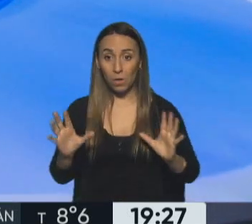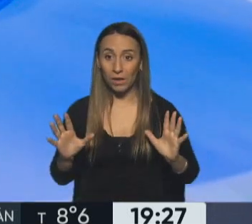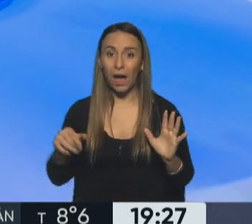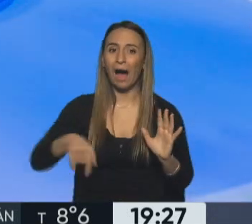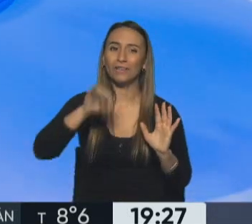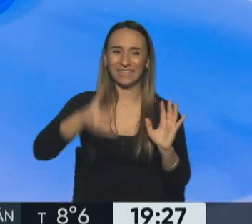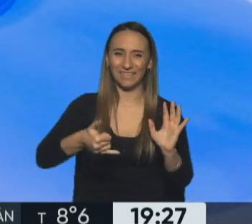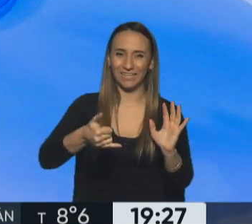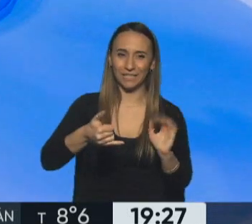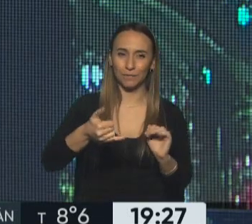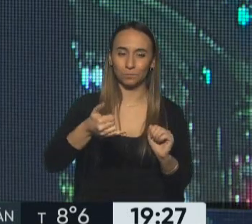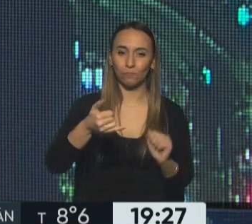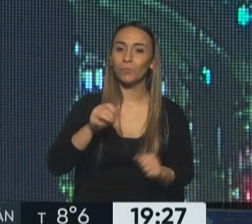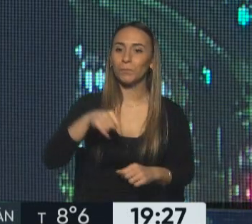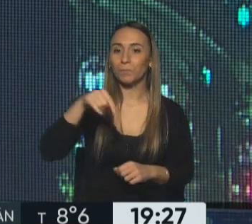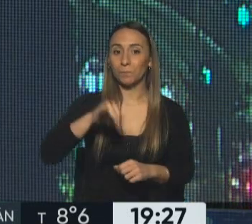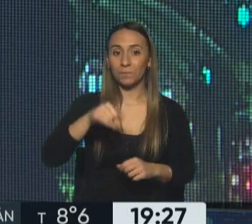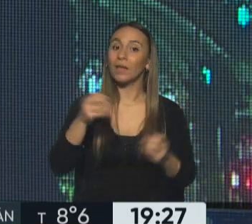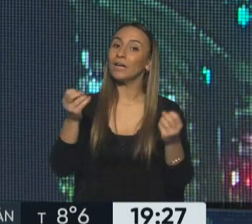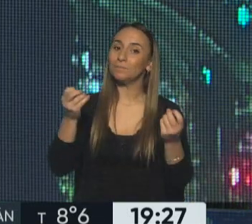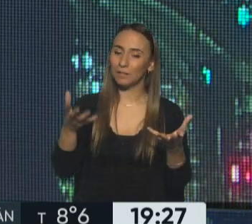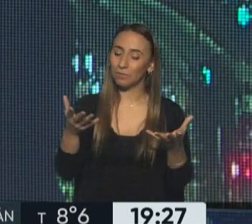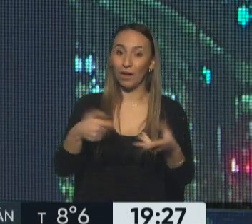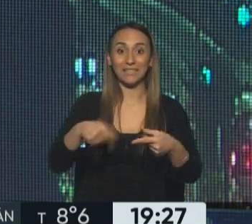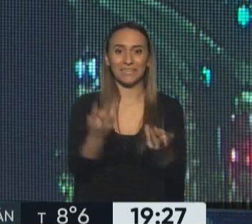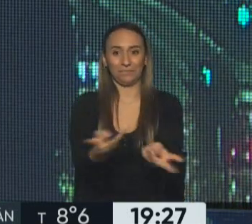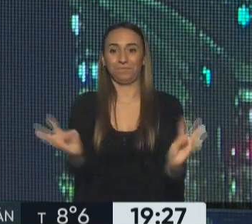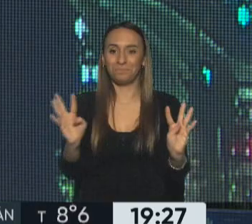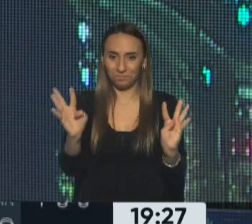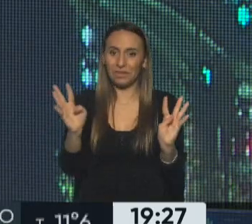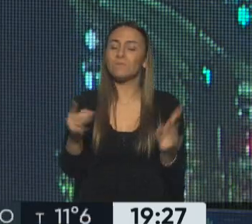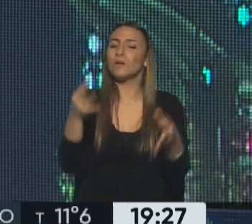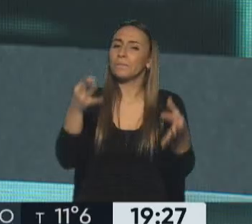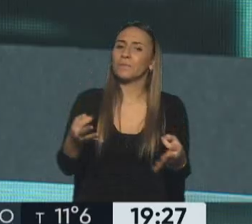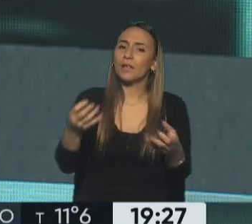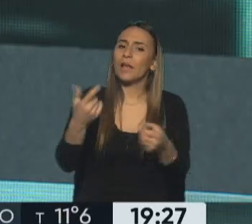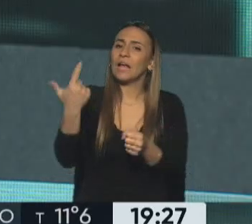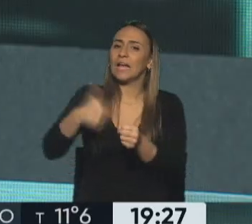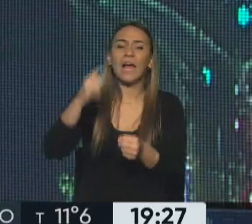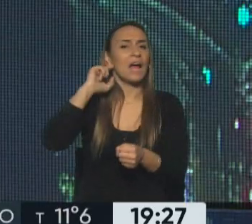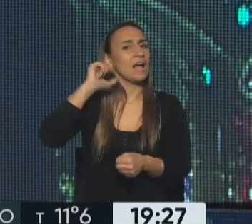Ahora sí, Ahora sí, claro. ¿Qué hace, bro? ampliamos la mesa. ¿Me puedes explicar por qué no hay gasoil?